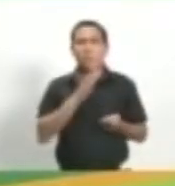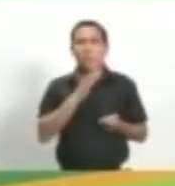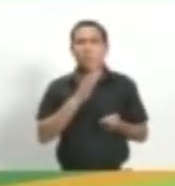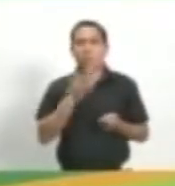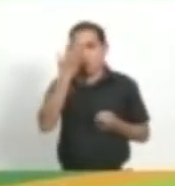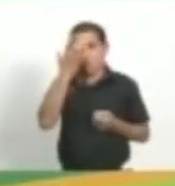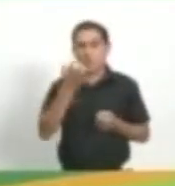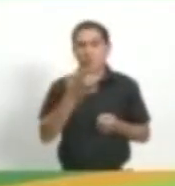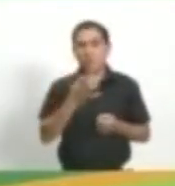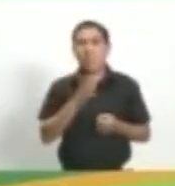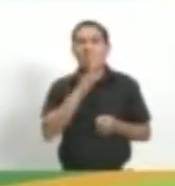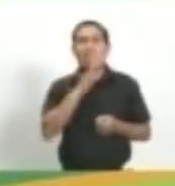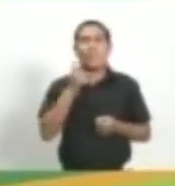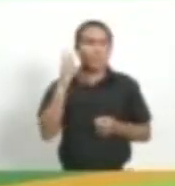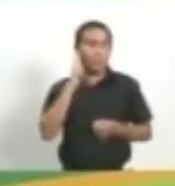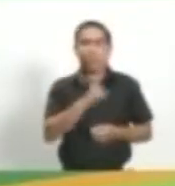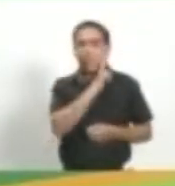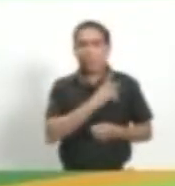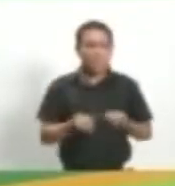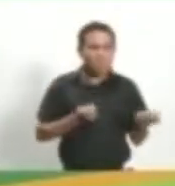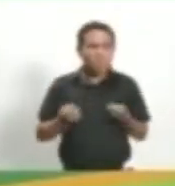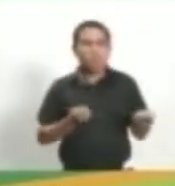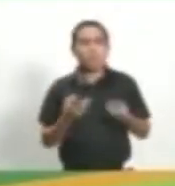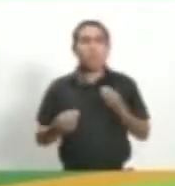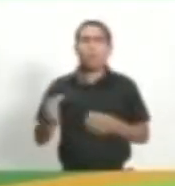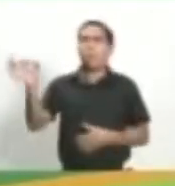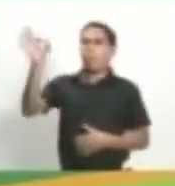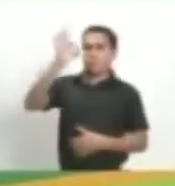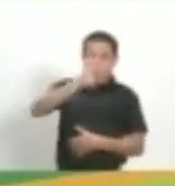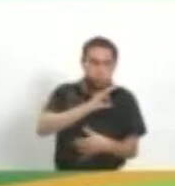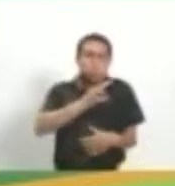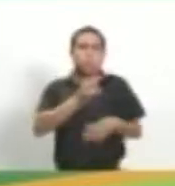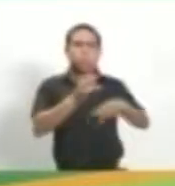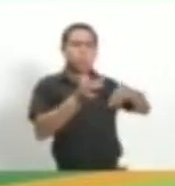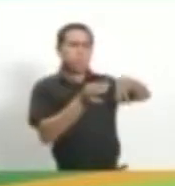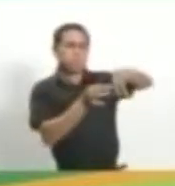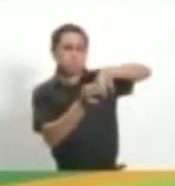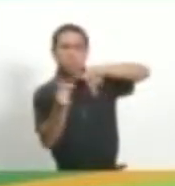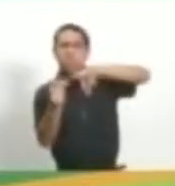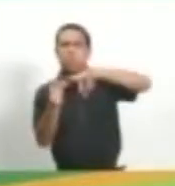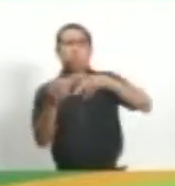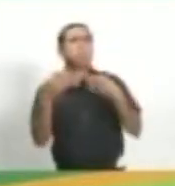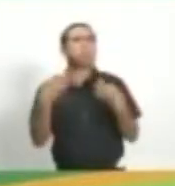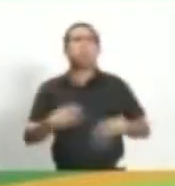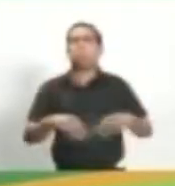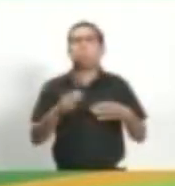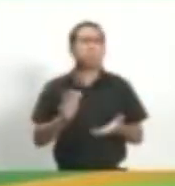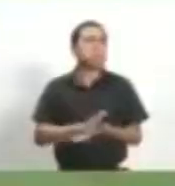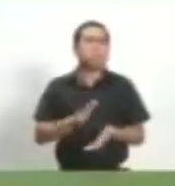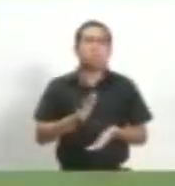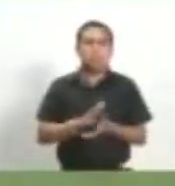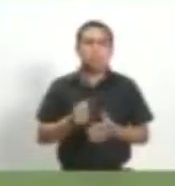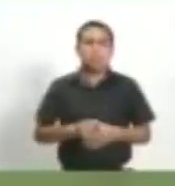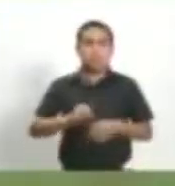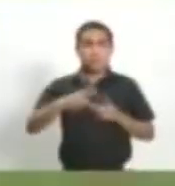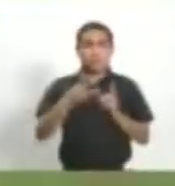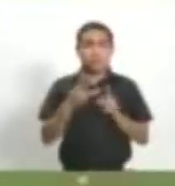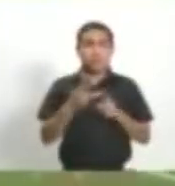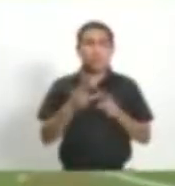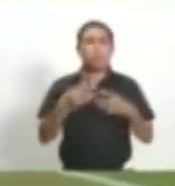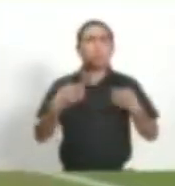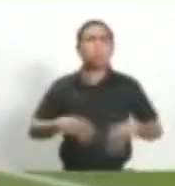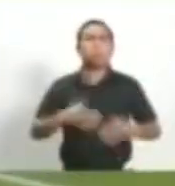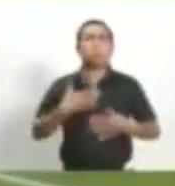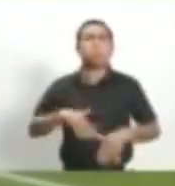el Cristiano, bajó el balón, muy chévere, y lo pateó sin ningún problema. Y luego el tercero, con toda